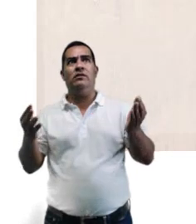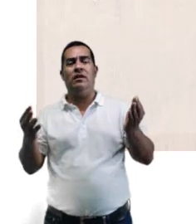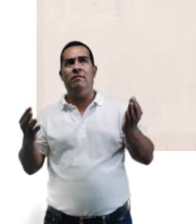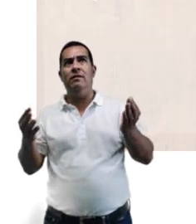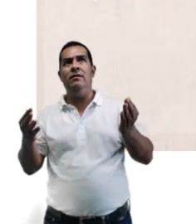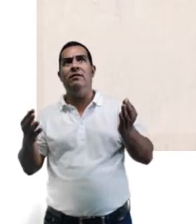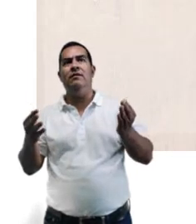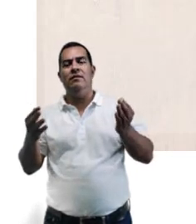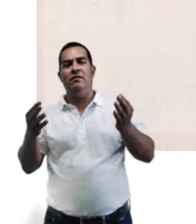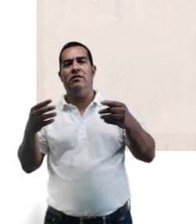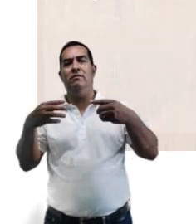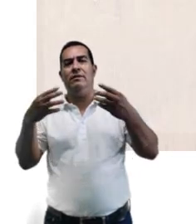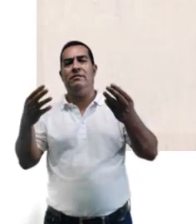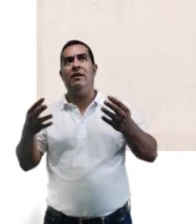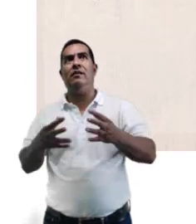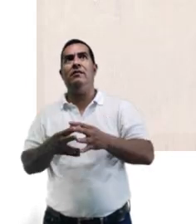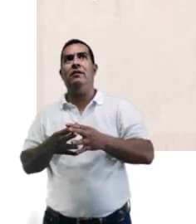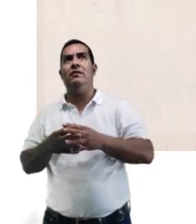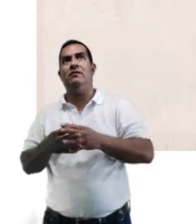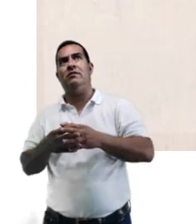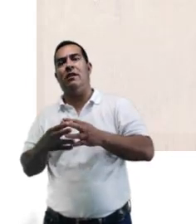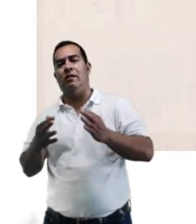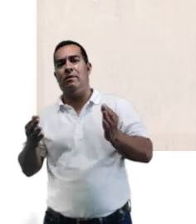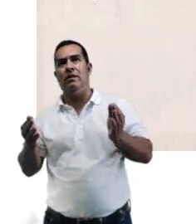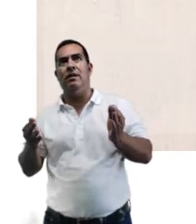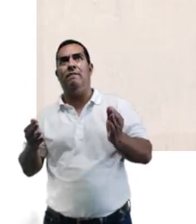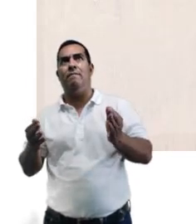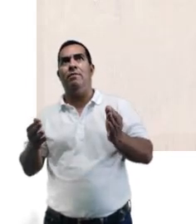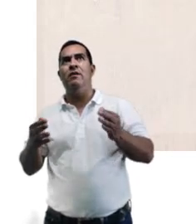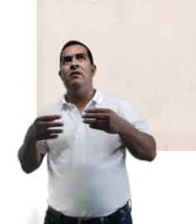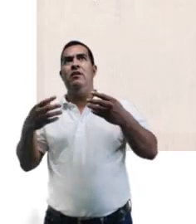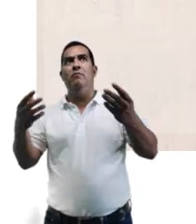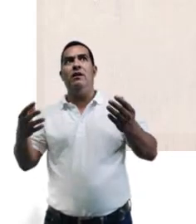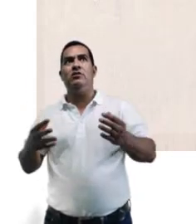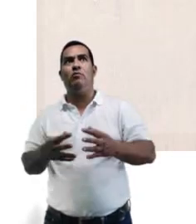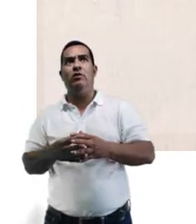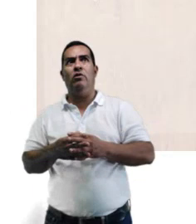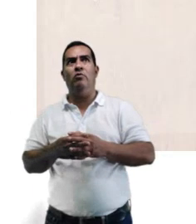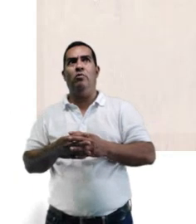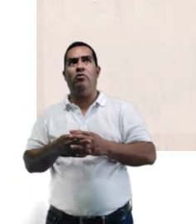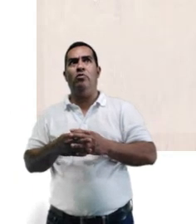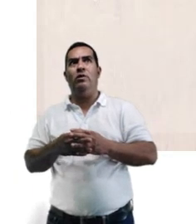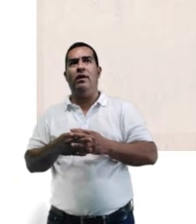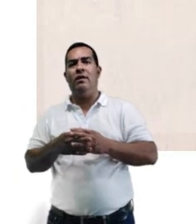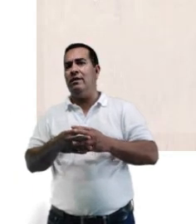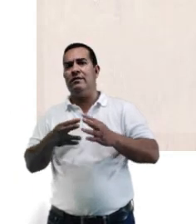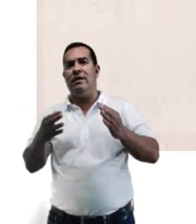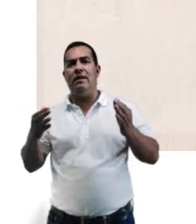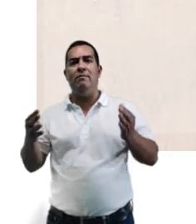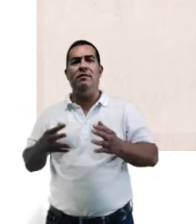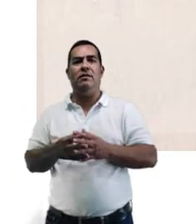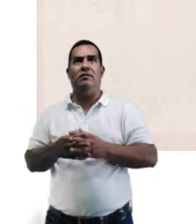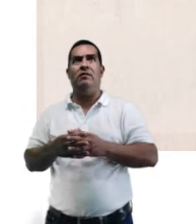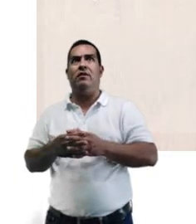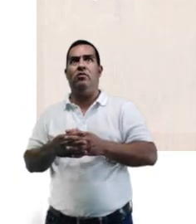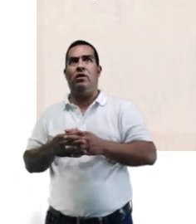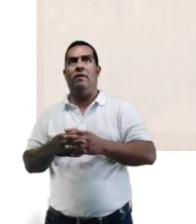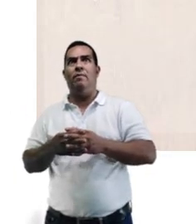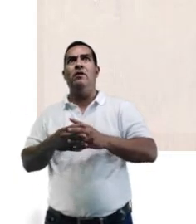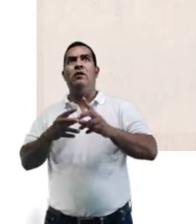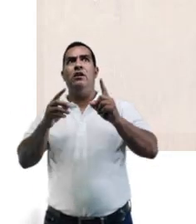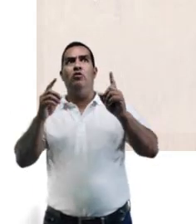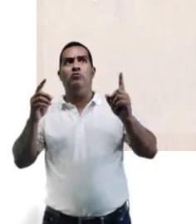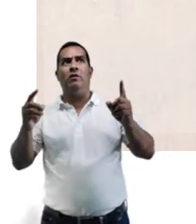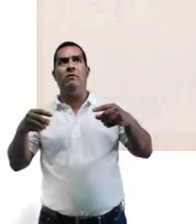porque no se sabe si más tarde se repetirá. Y más cuando la oportunidad es claramente